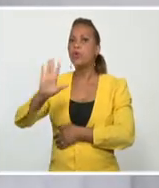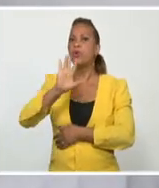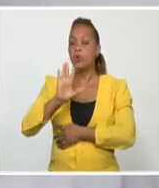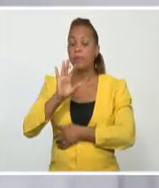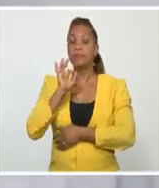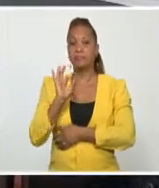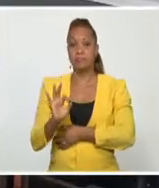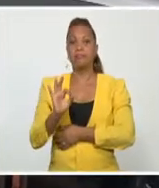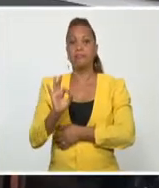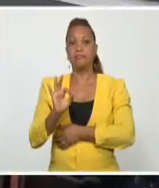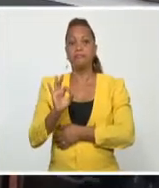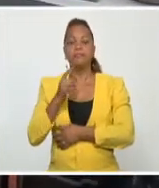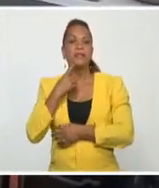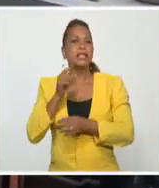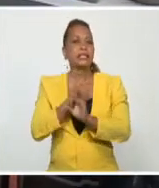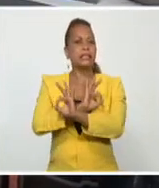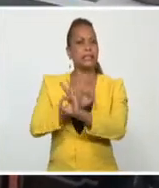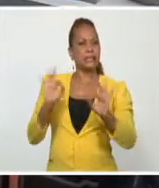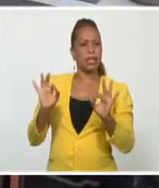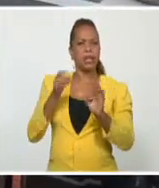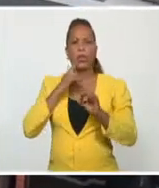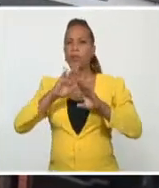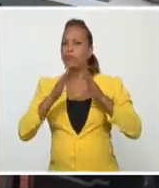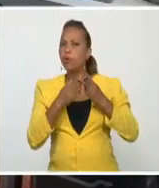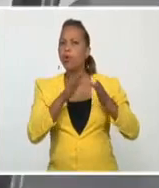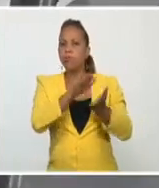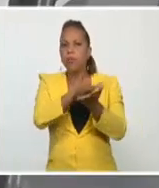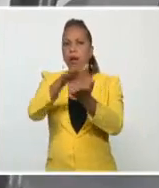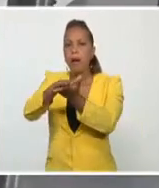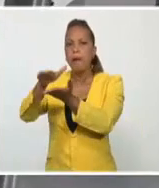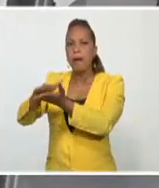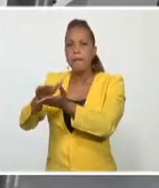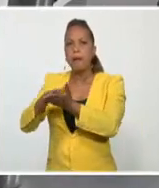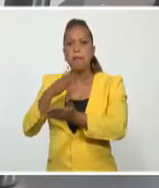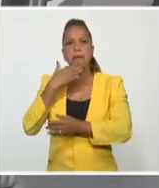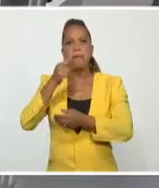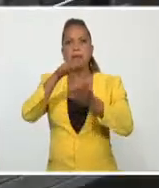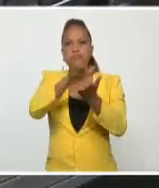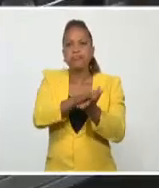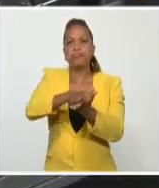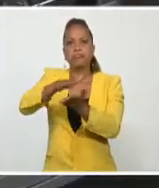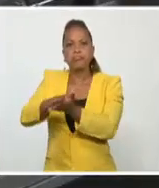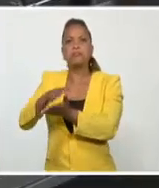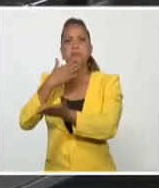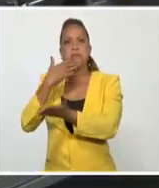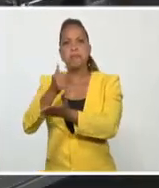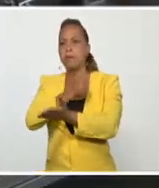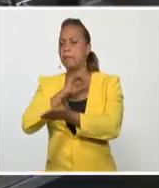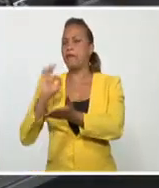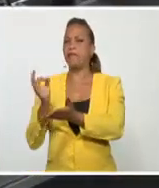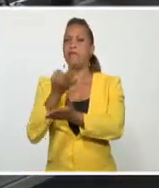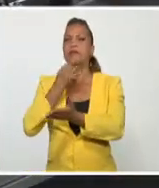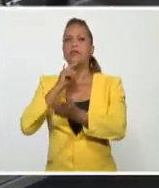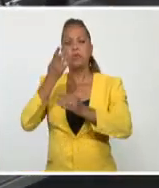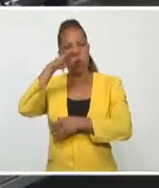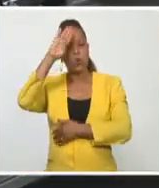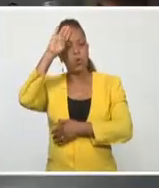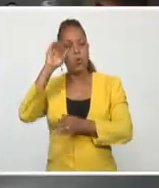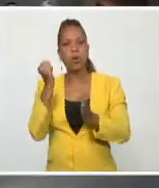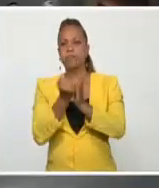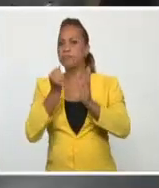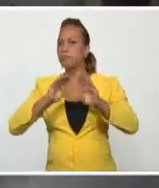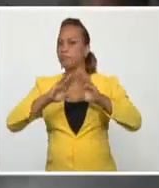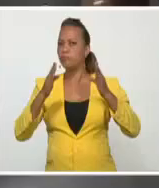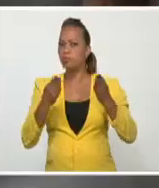agregados como la esterilización, el empacamiento. De esta forma, Cuba sustituye las importaciones del artículo y con su producción